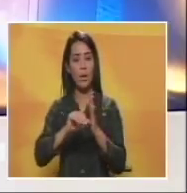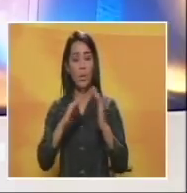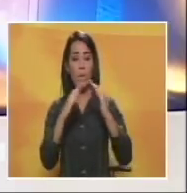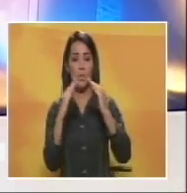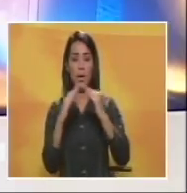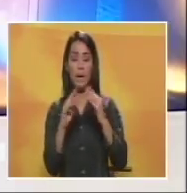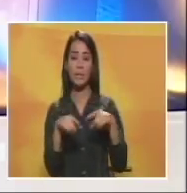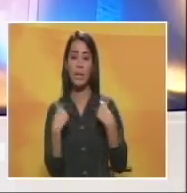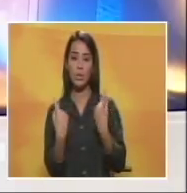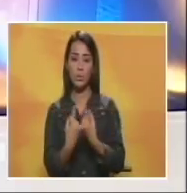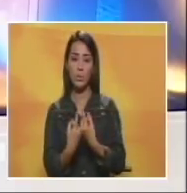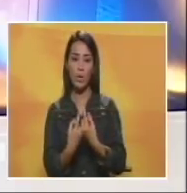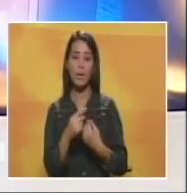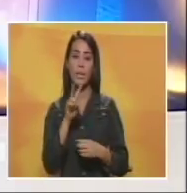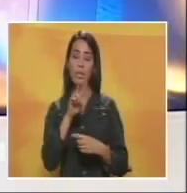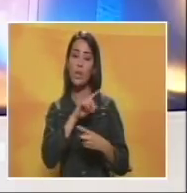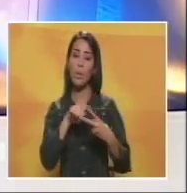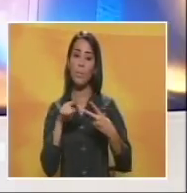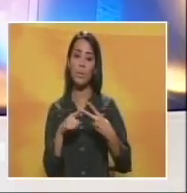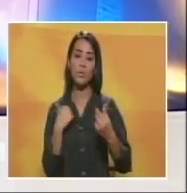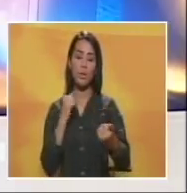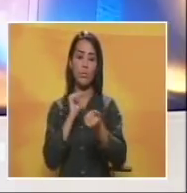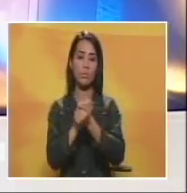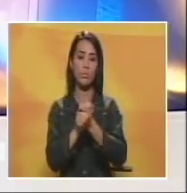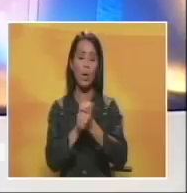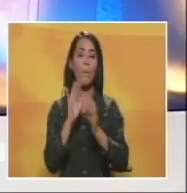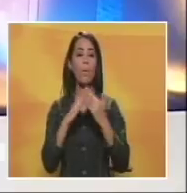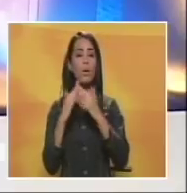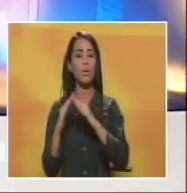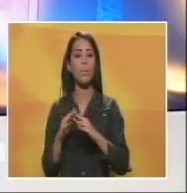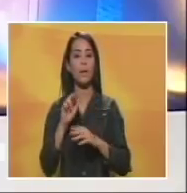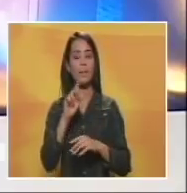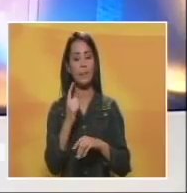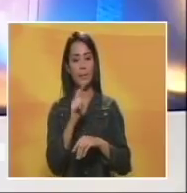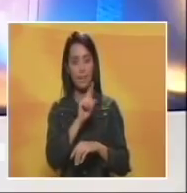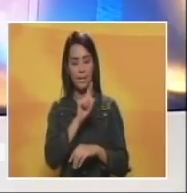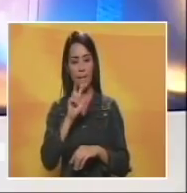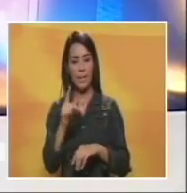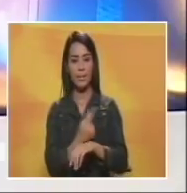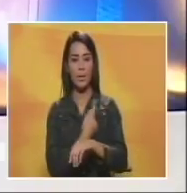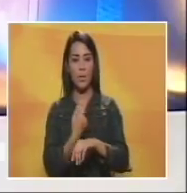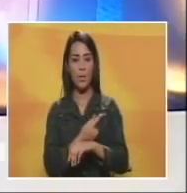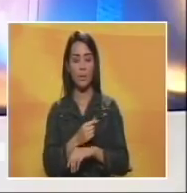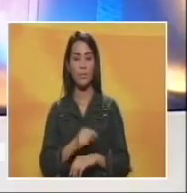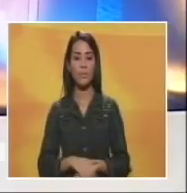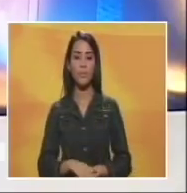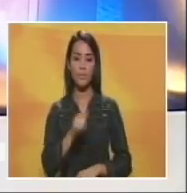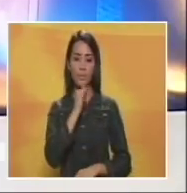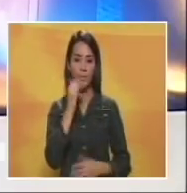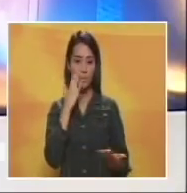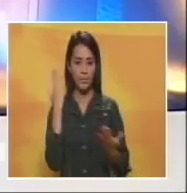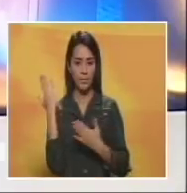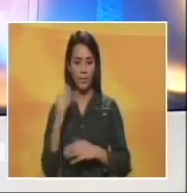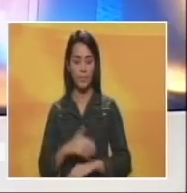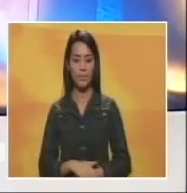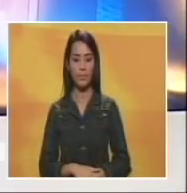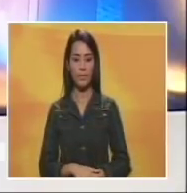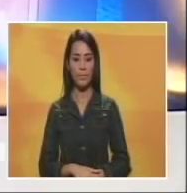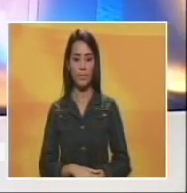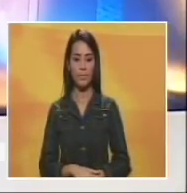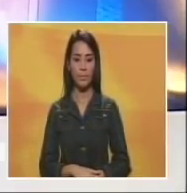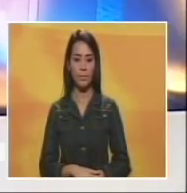vivienda de la localidad y 2 de ellos fueron retenidos por la comunidad durante 13 horas. Cristian Tinajero tiene más detalles en el siguiente